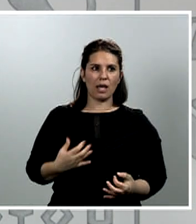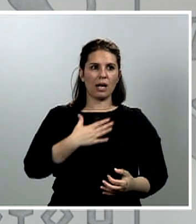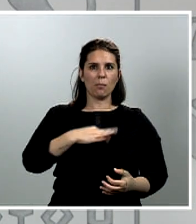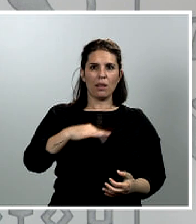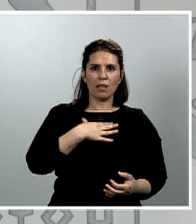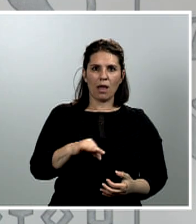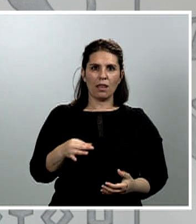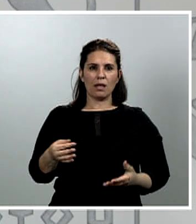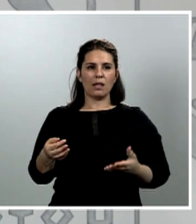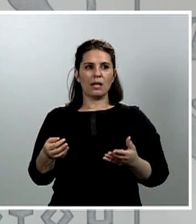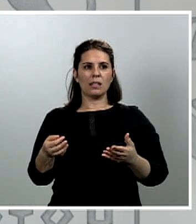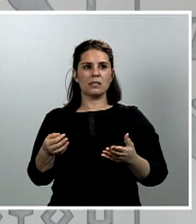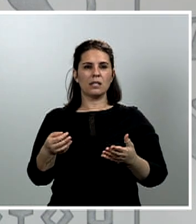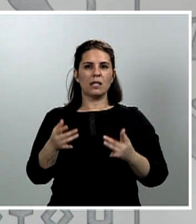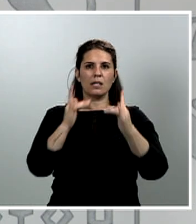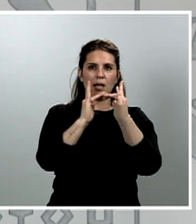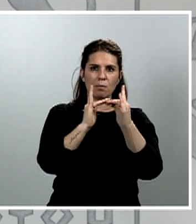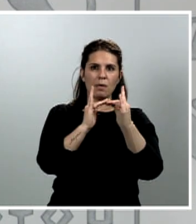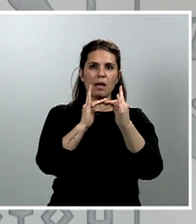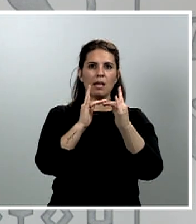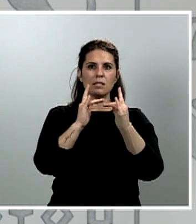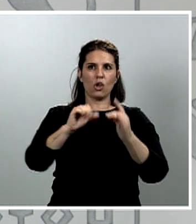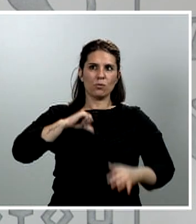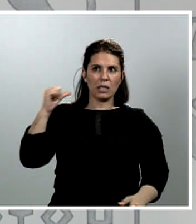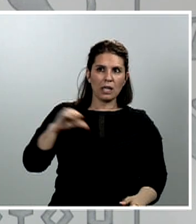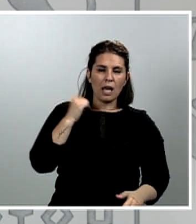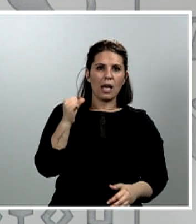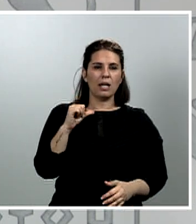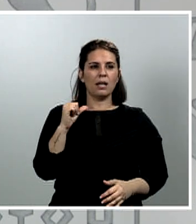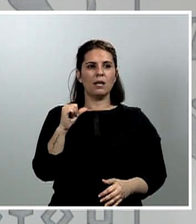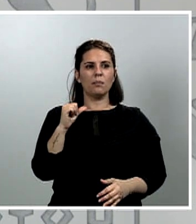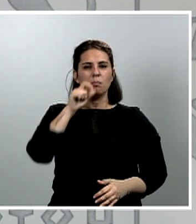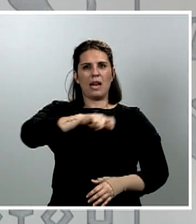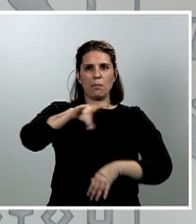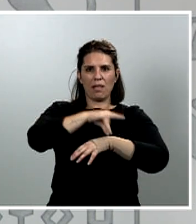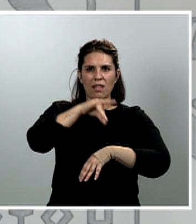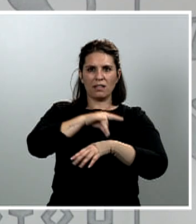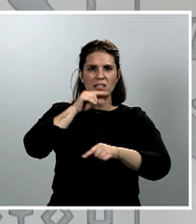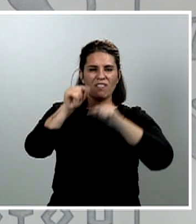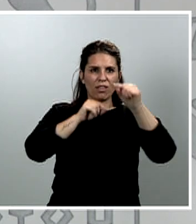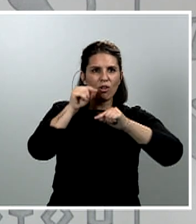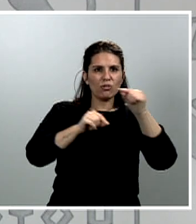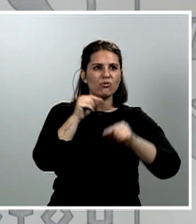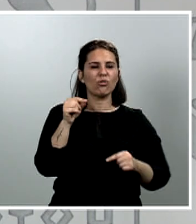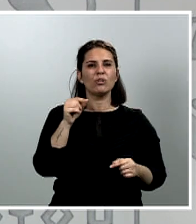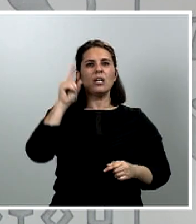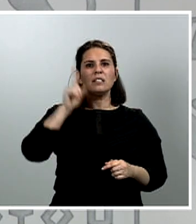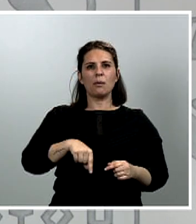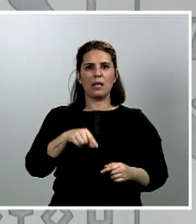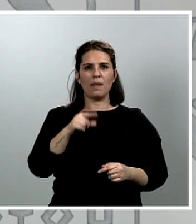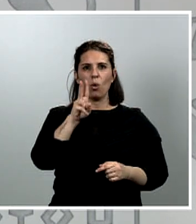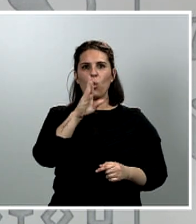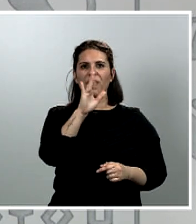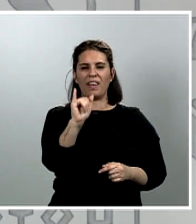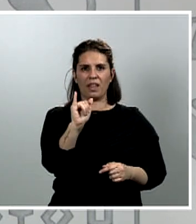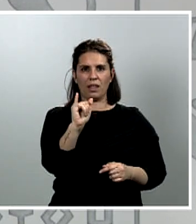camas hospitalarias de tipo para pacientes agudos infecciosos, camas de UCI mejor preparadas